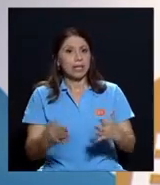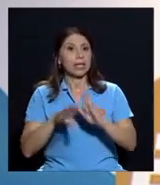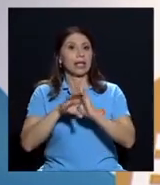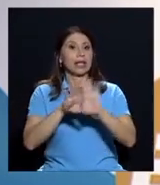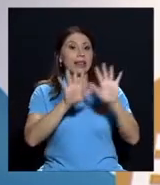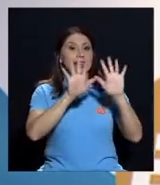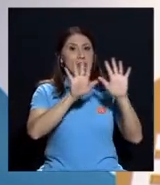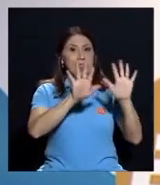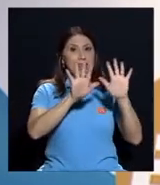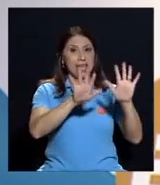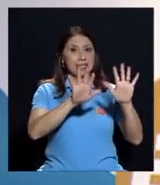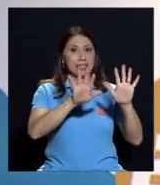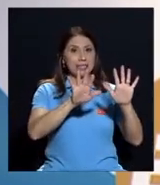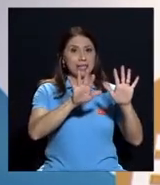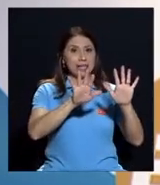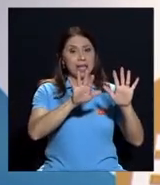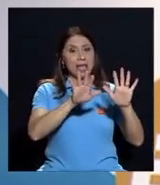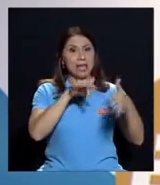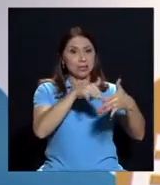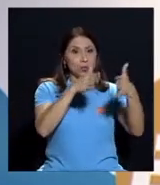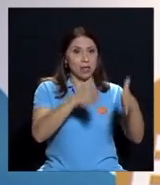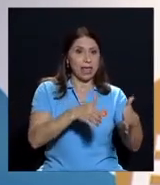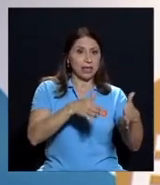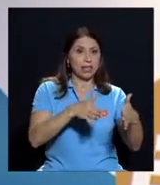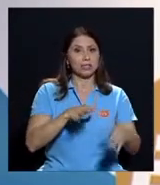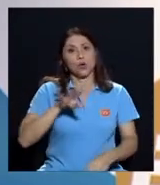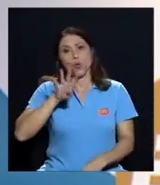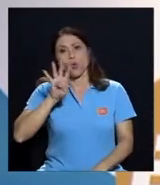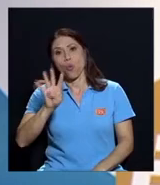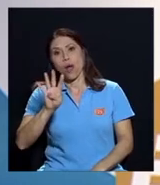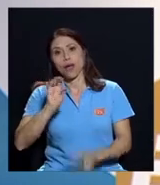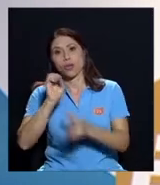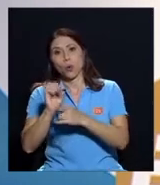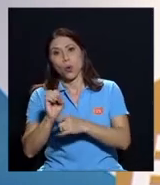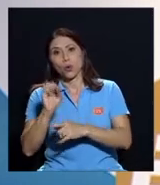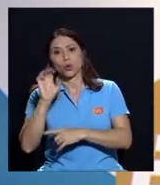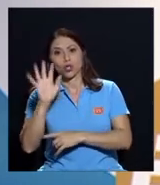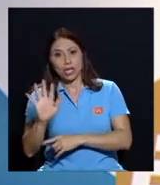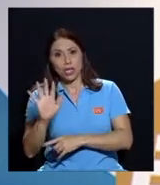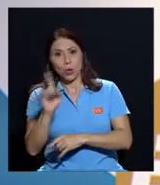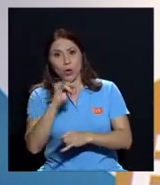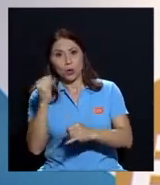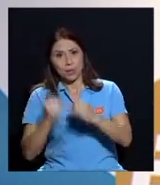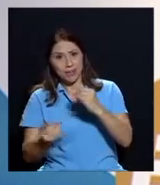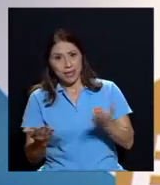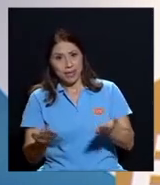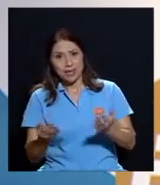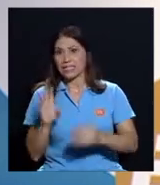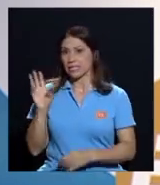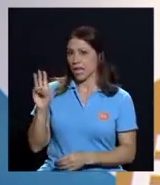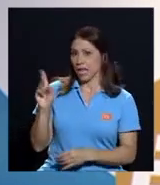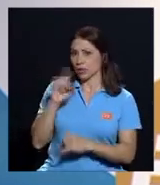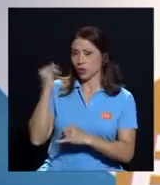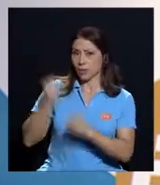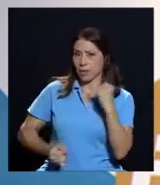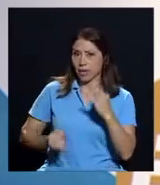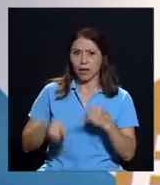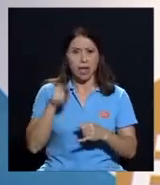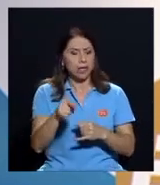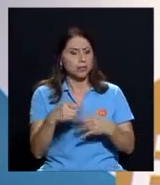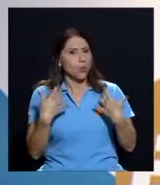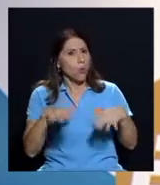haya 4 ó 5 que no terminen 16 16 que no lo terminen se es un drama nacional